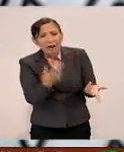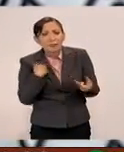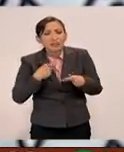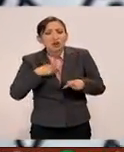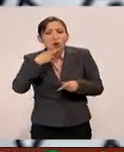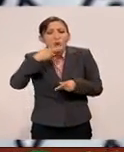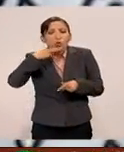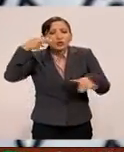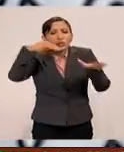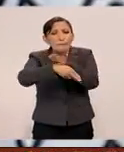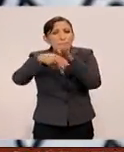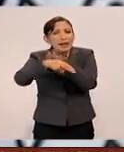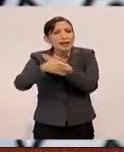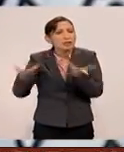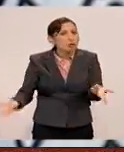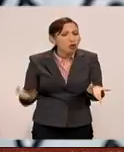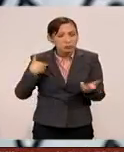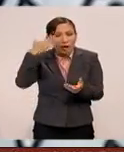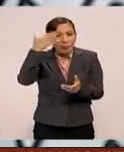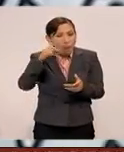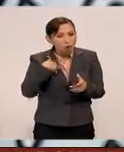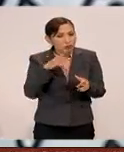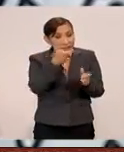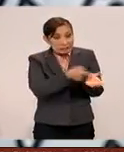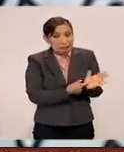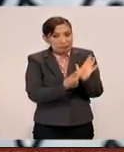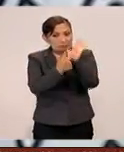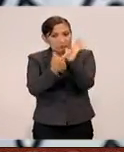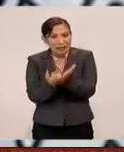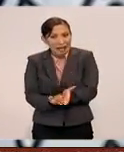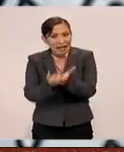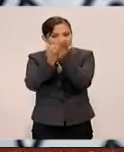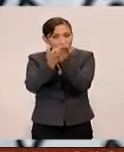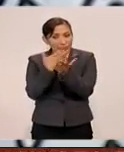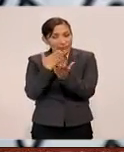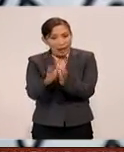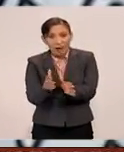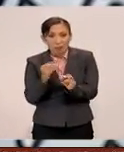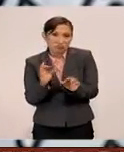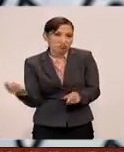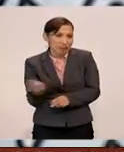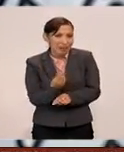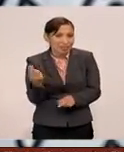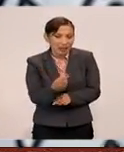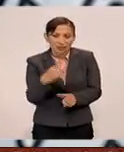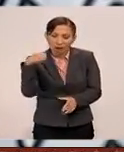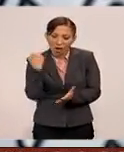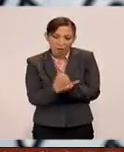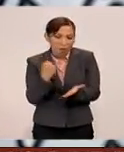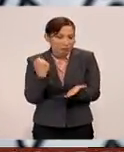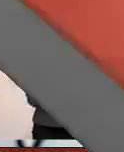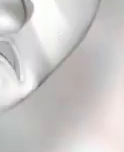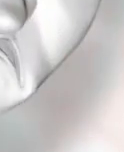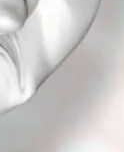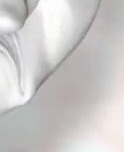usuarios del transporte de metro. Creemos que es una plataforma absolutamente imprescindible, obligatoria.